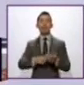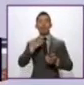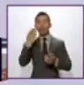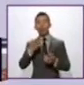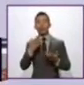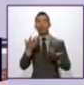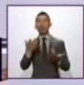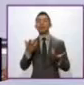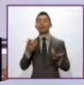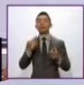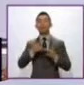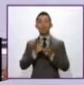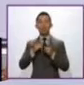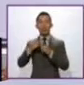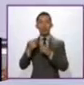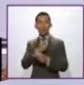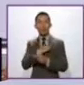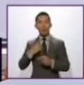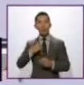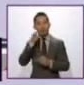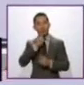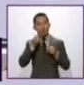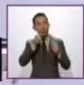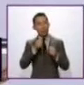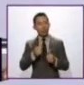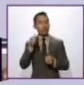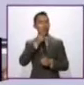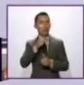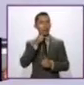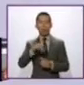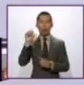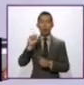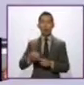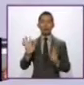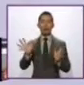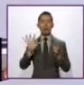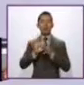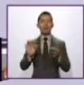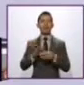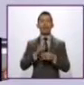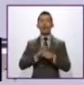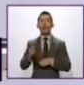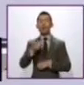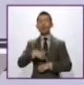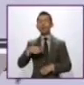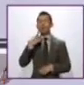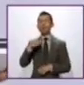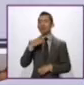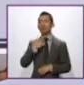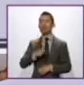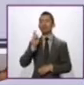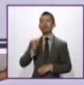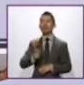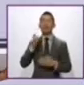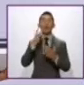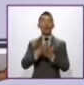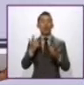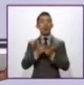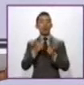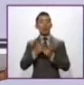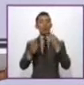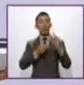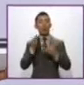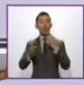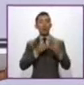tenemos que tomarlos en cuenta en cada momento. Hoy escuchamos esa queja de solo en campañas vienen y se